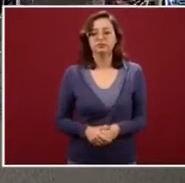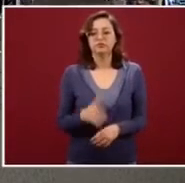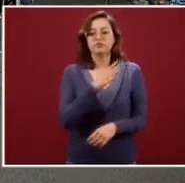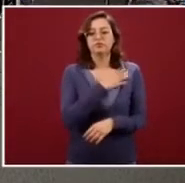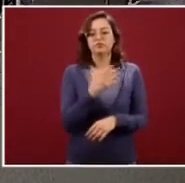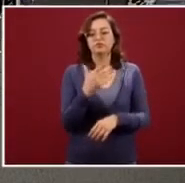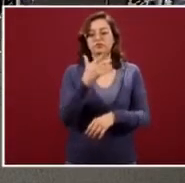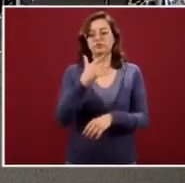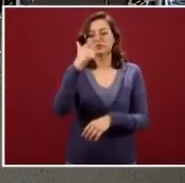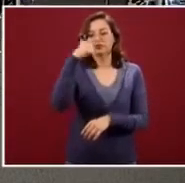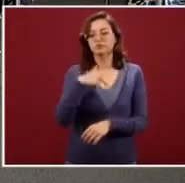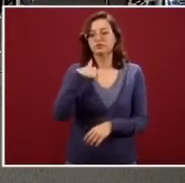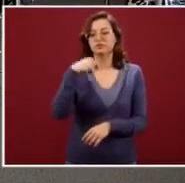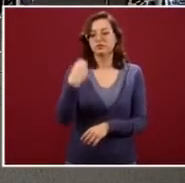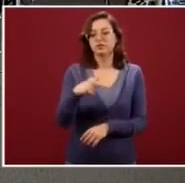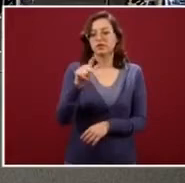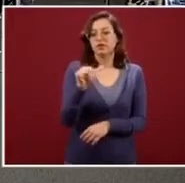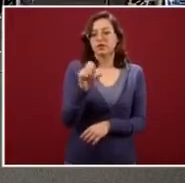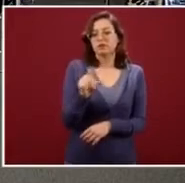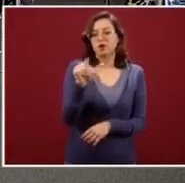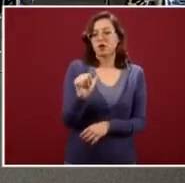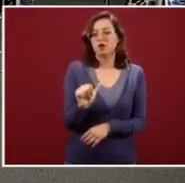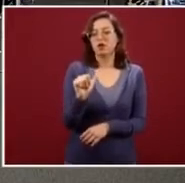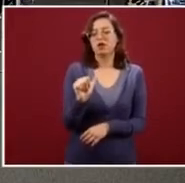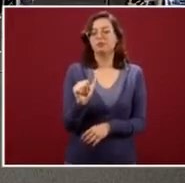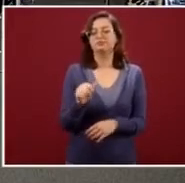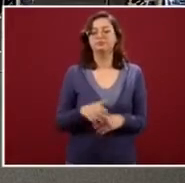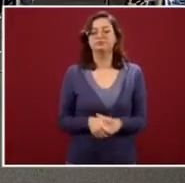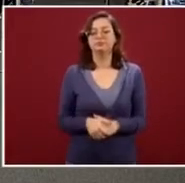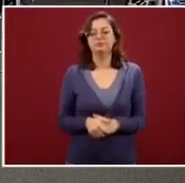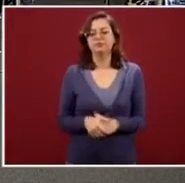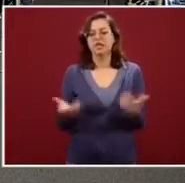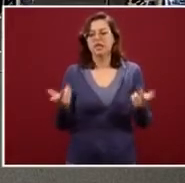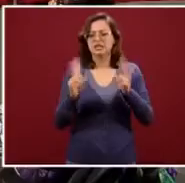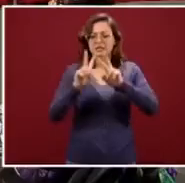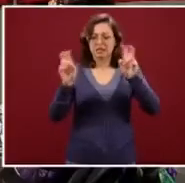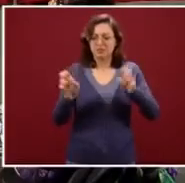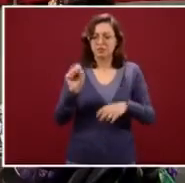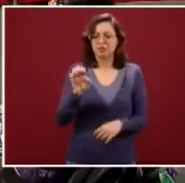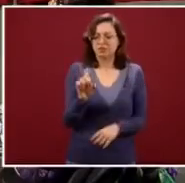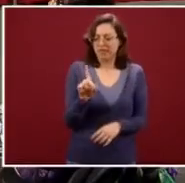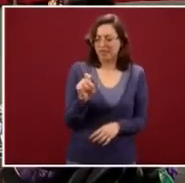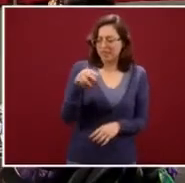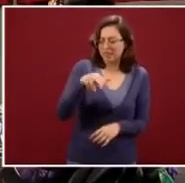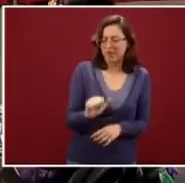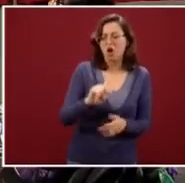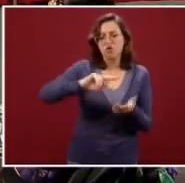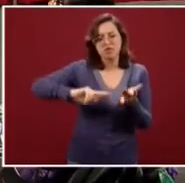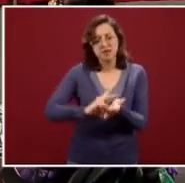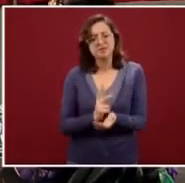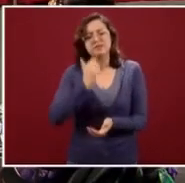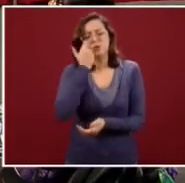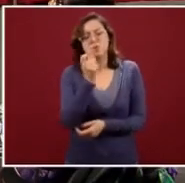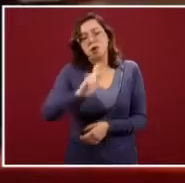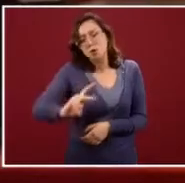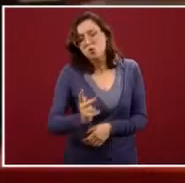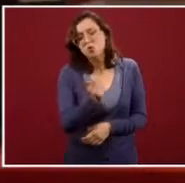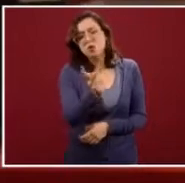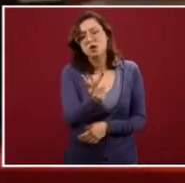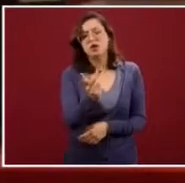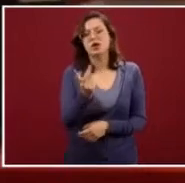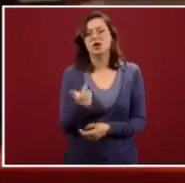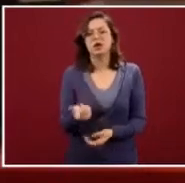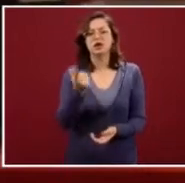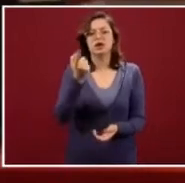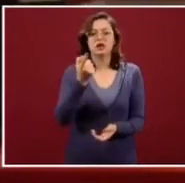Buenas noches, Paola Betancourt de Multimedios Televisión. Justo sobre este tema de la Sedena quisiera preguntarle si ya se contempla